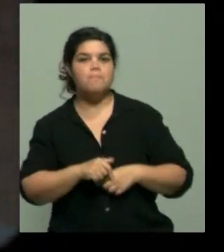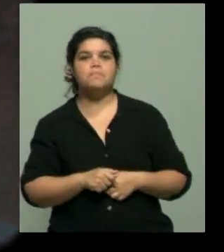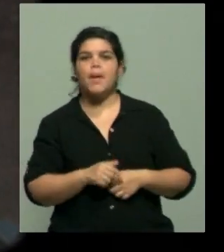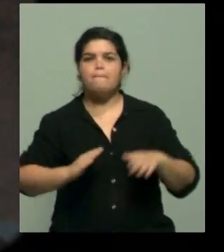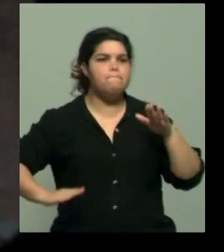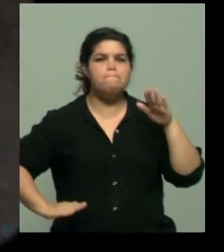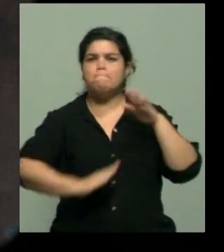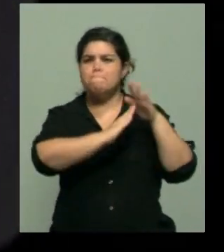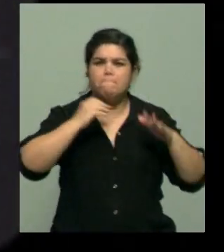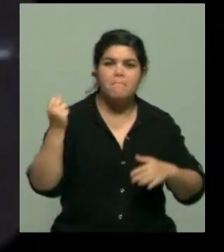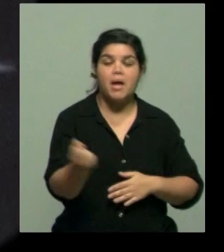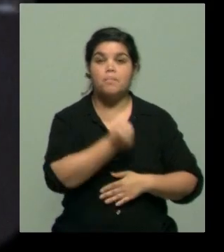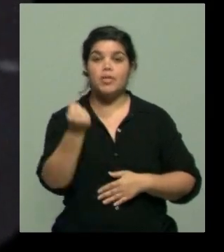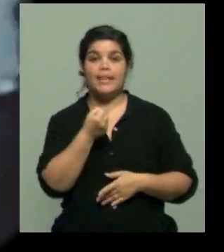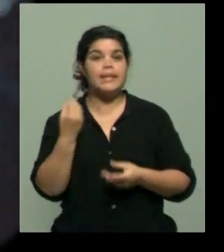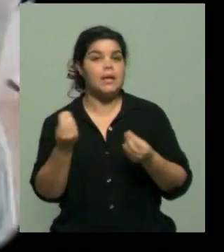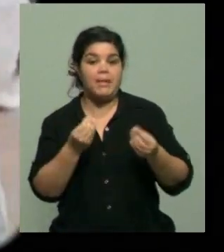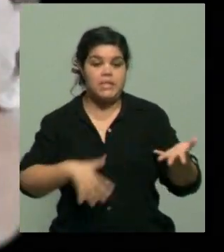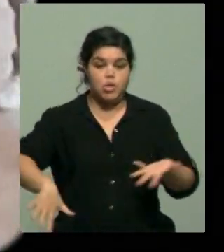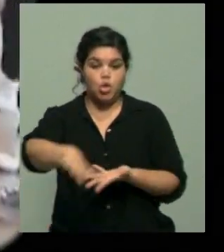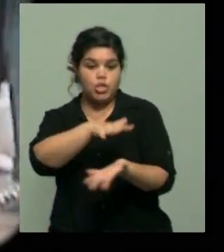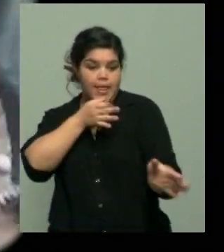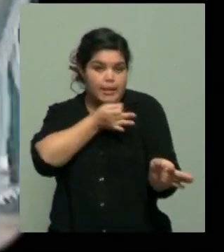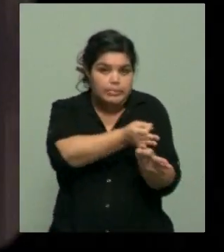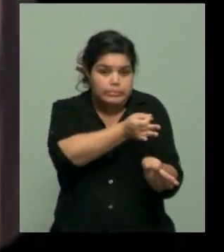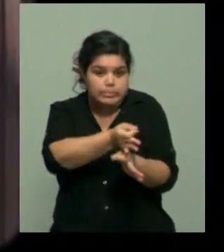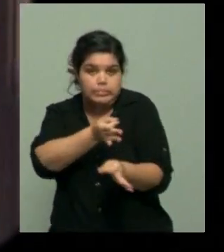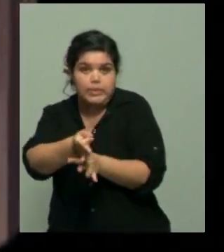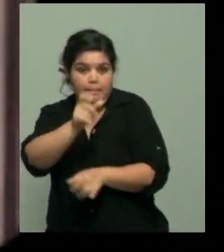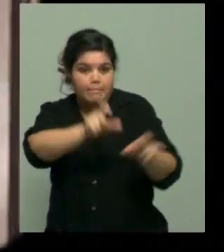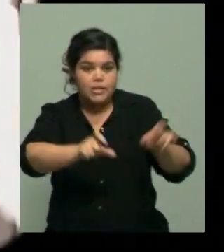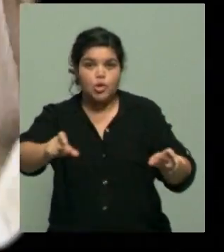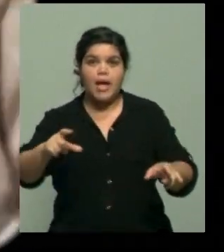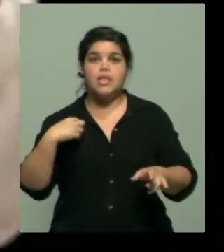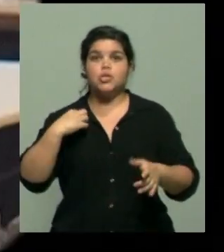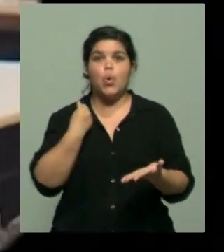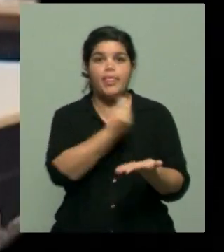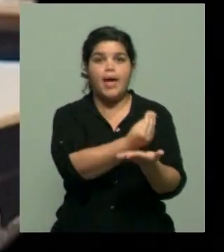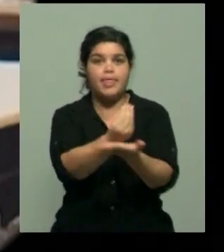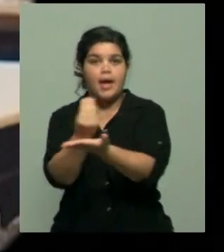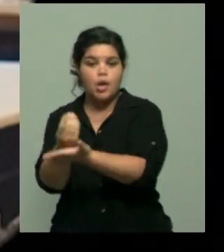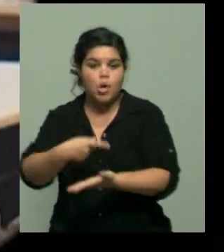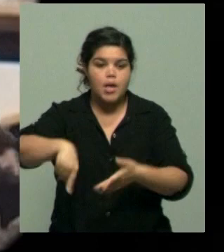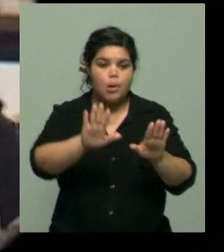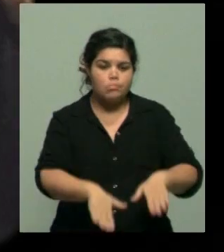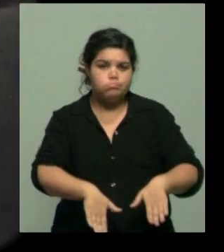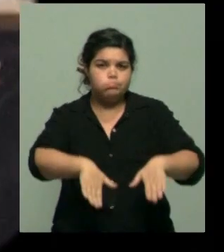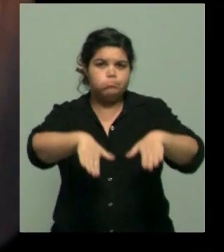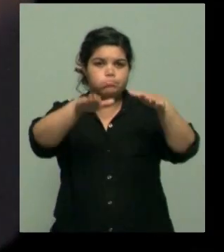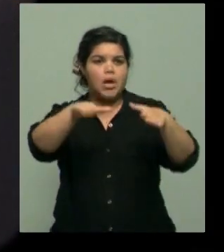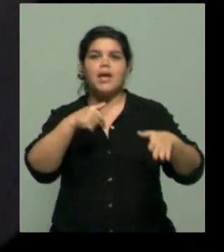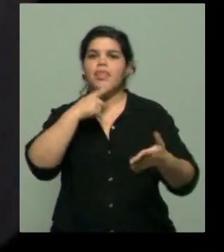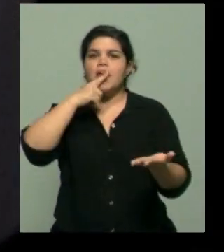moderna ha sido educar al ciudadano para que pueda llevar una vida plena y, sobre todo, para que pueda tomar decisiones según